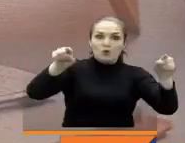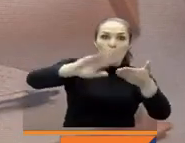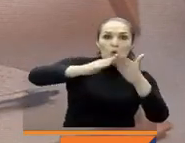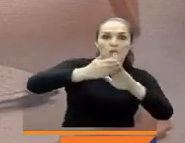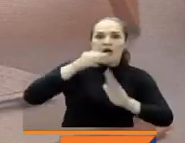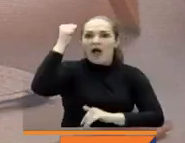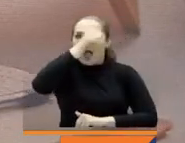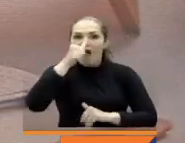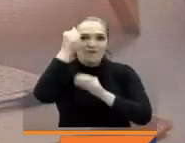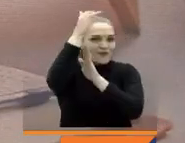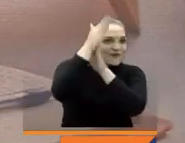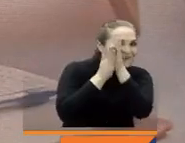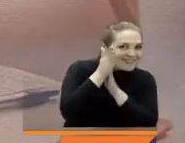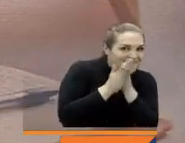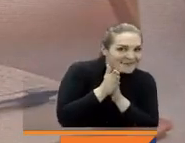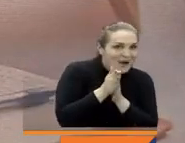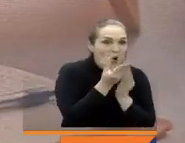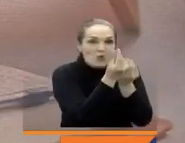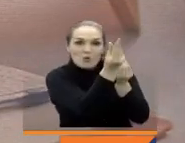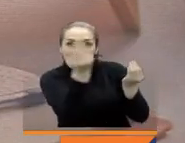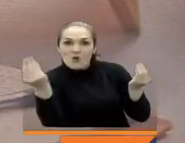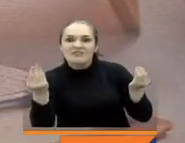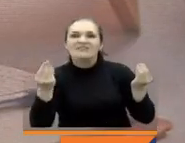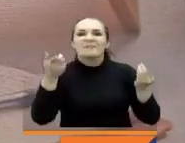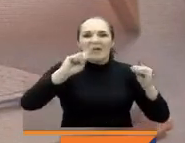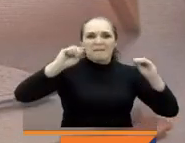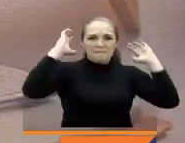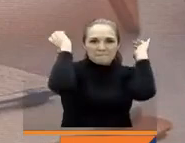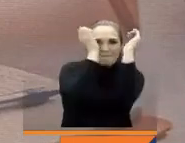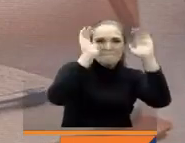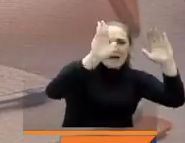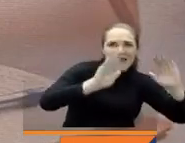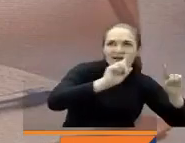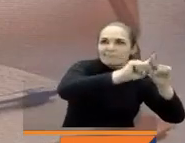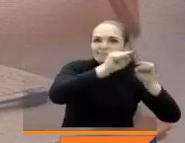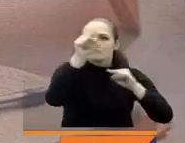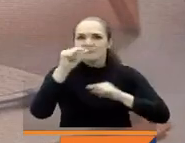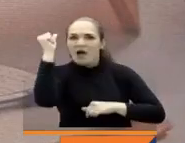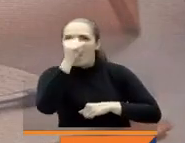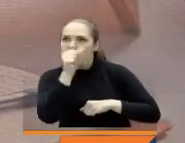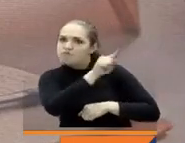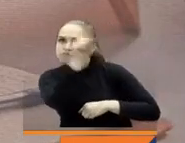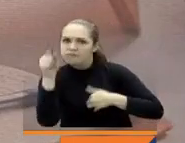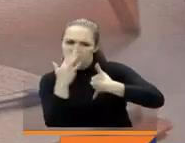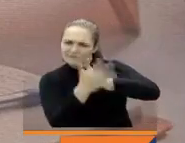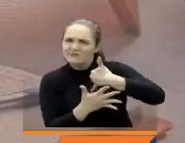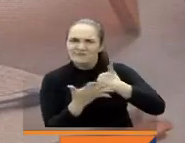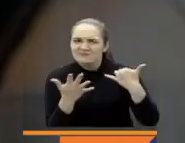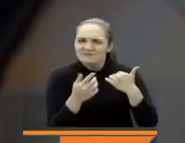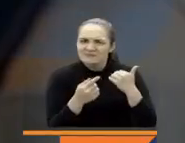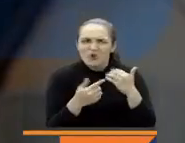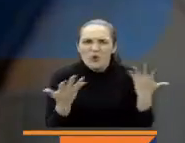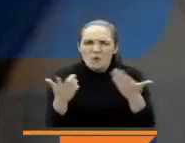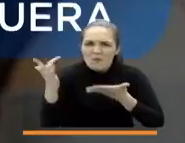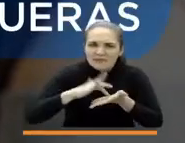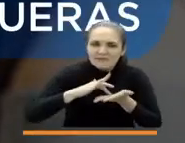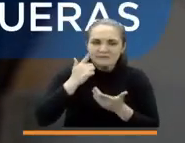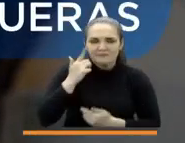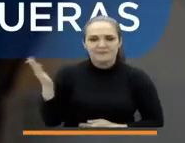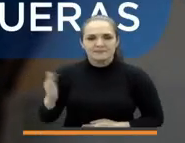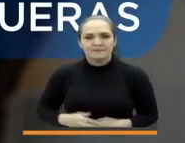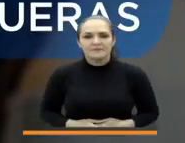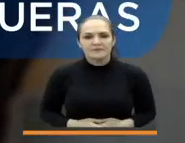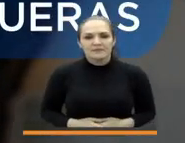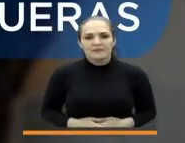afro y raizal y también para comunidades palenqueras de todo el país. Aquí están los detalles. En oportunidades de